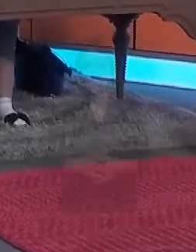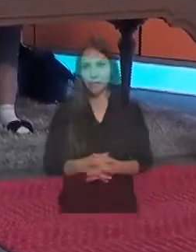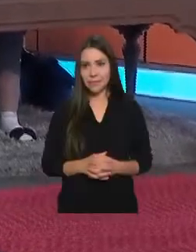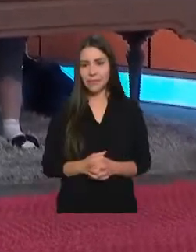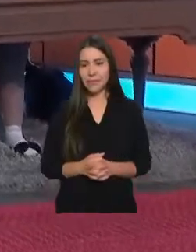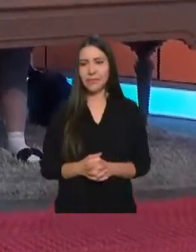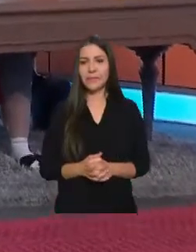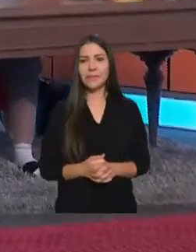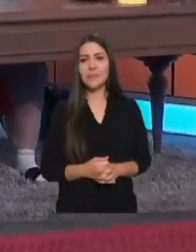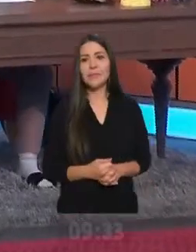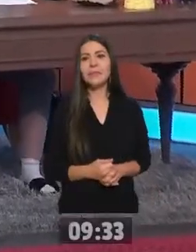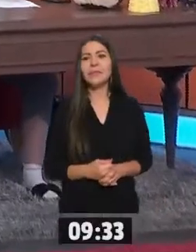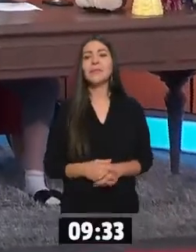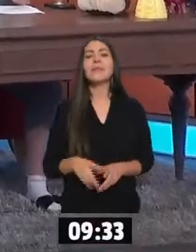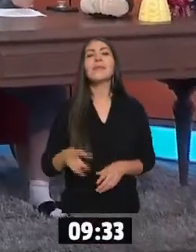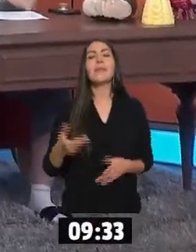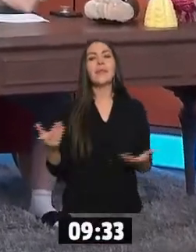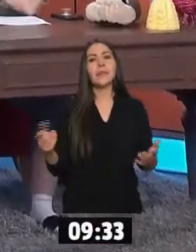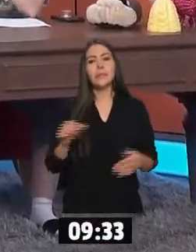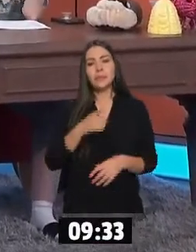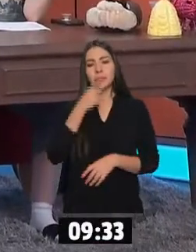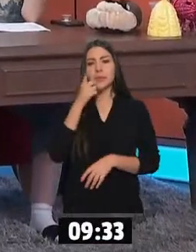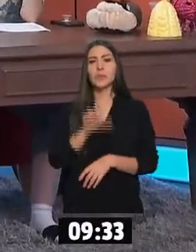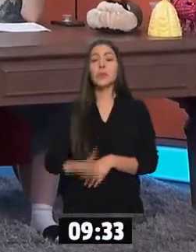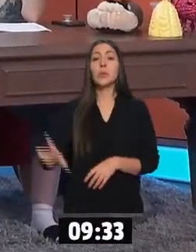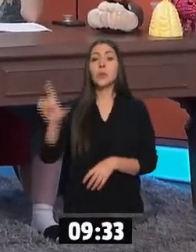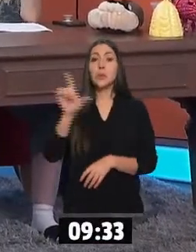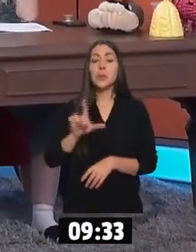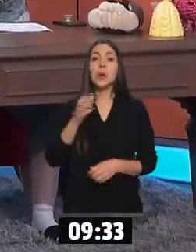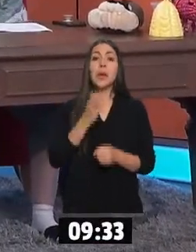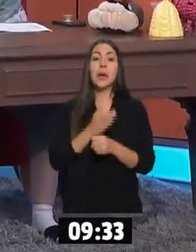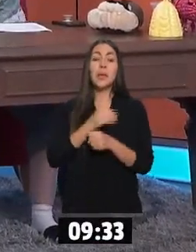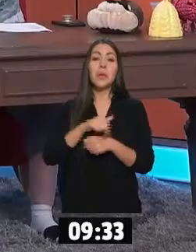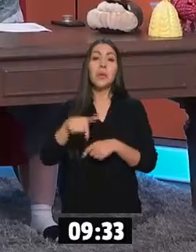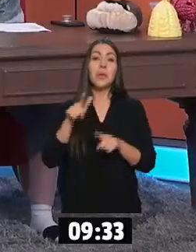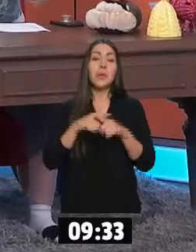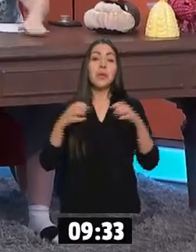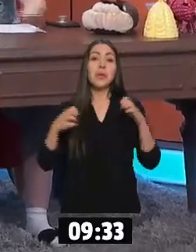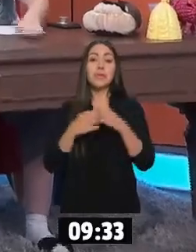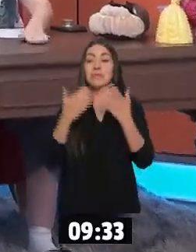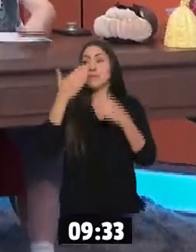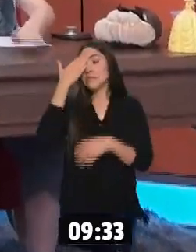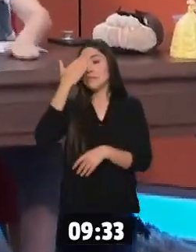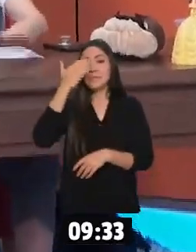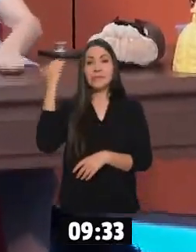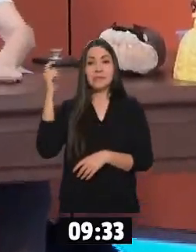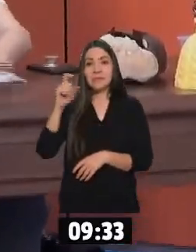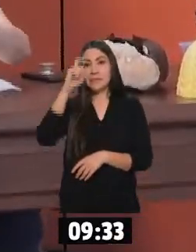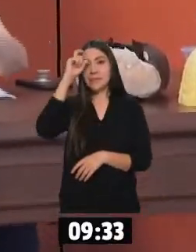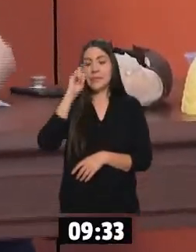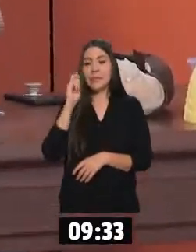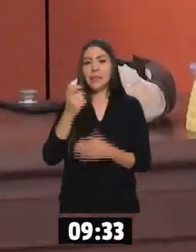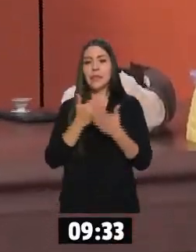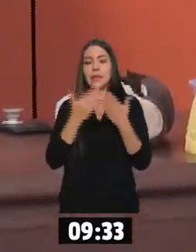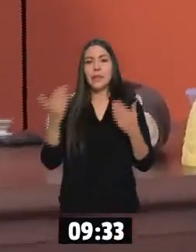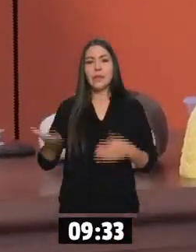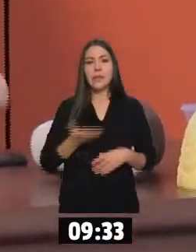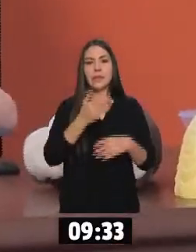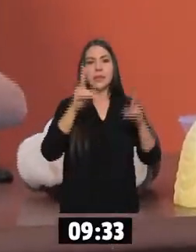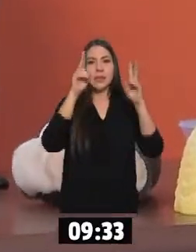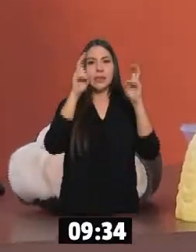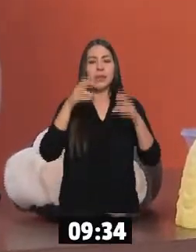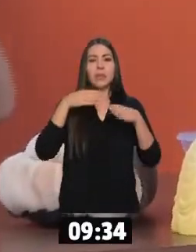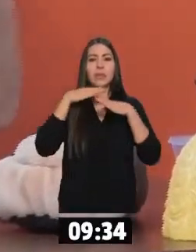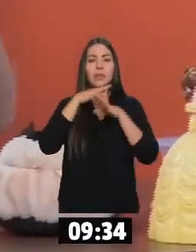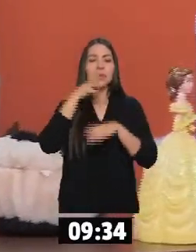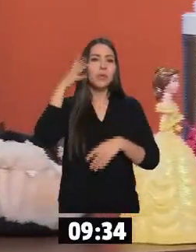Que no se diga. Lunes, semáforos, sabrá Dios de qué color, pero aquí está con su futurología, mi adorado